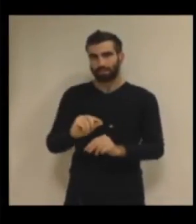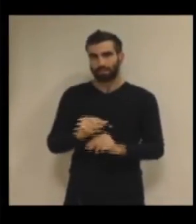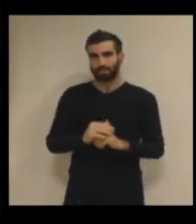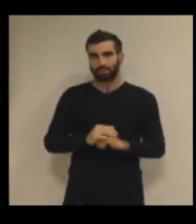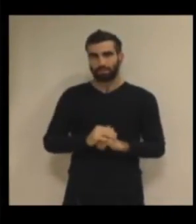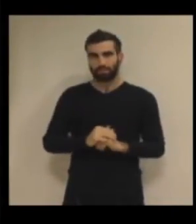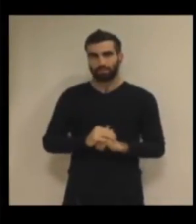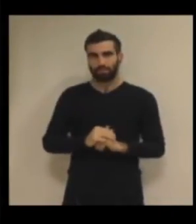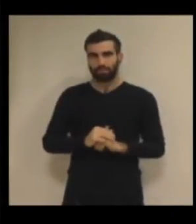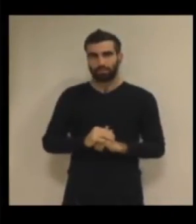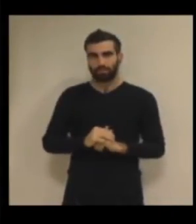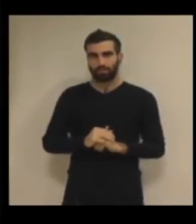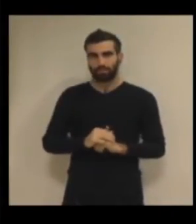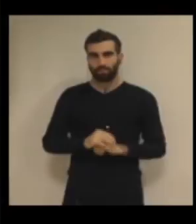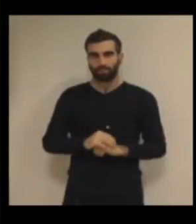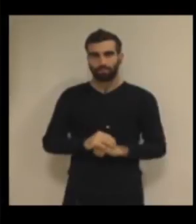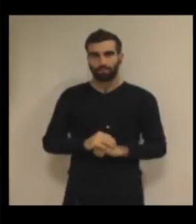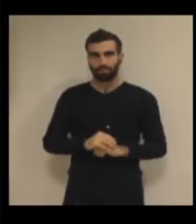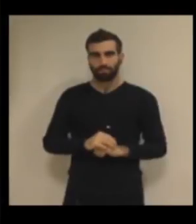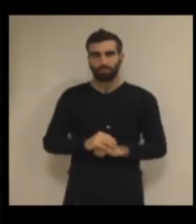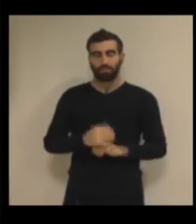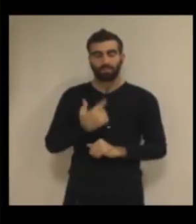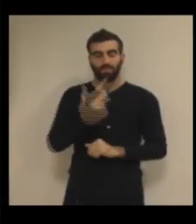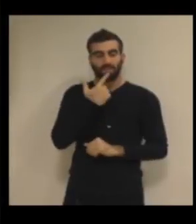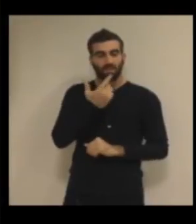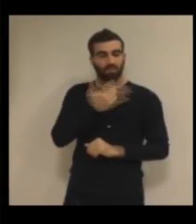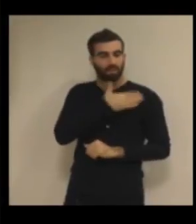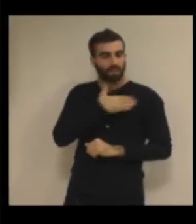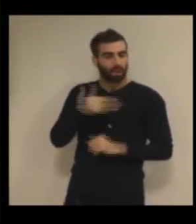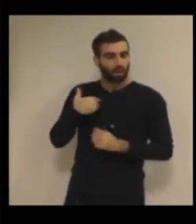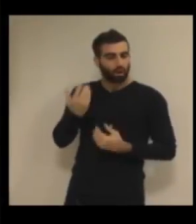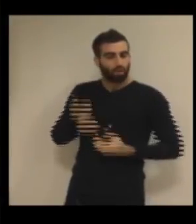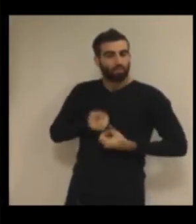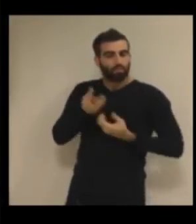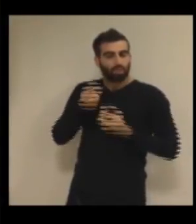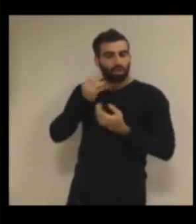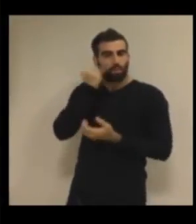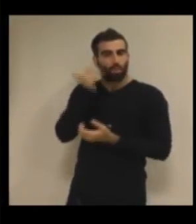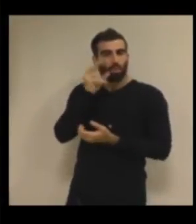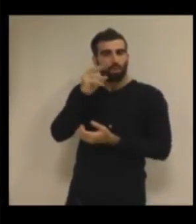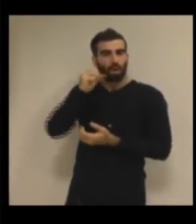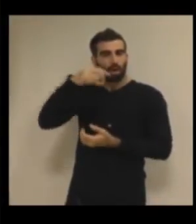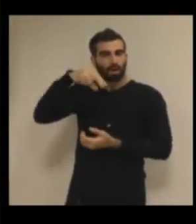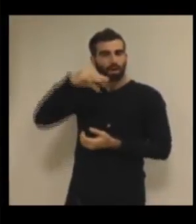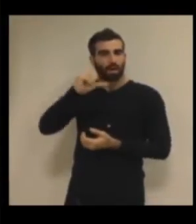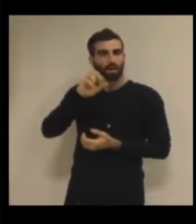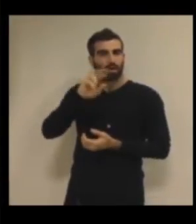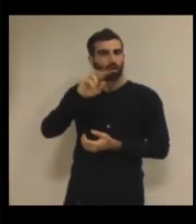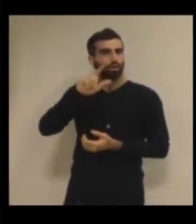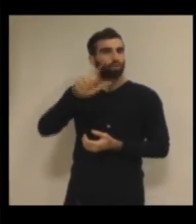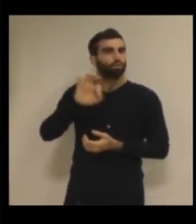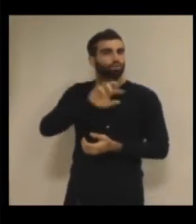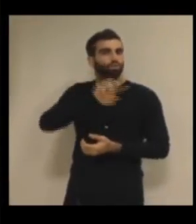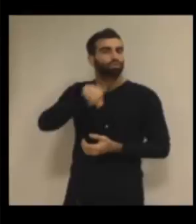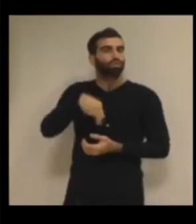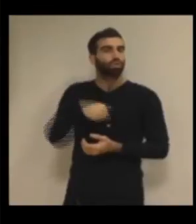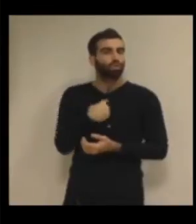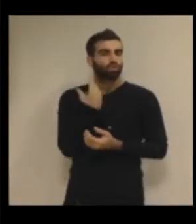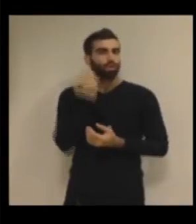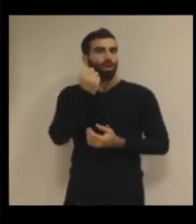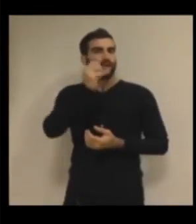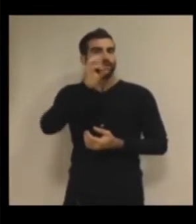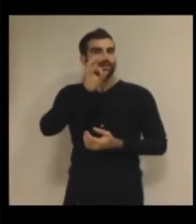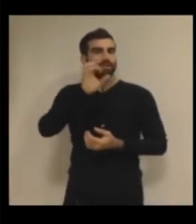sí, como agentes para, sí, ciudadano. Quisiera comentar también, Juan Carlos, cuando planteamos ASTIC, pusimos la palabra